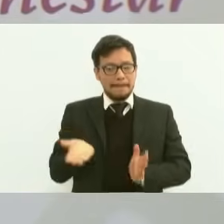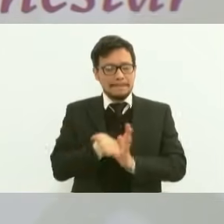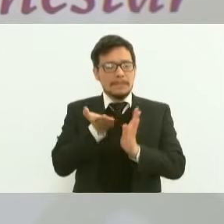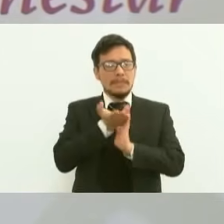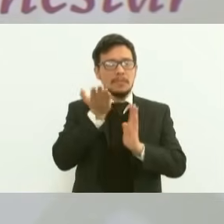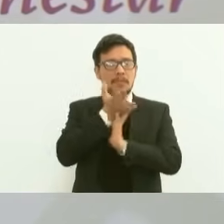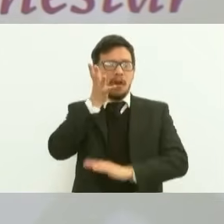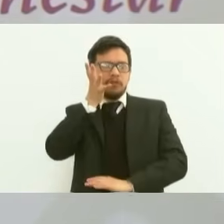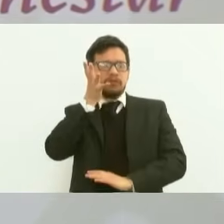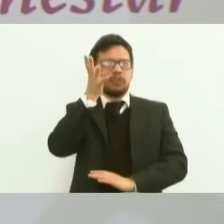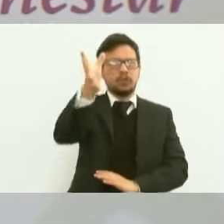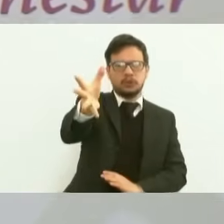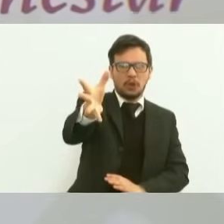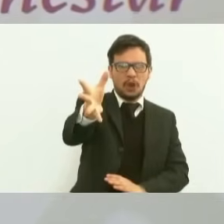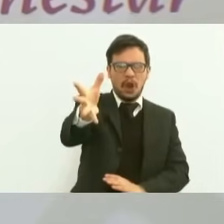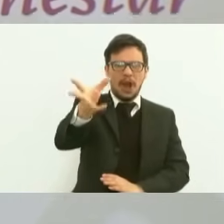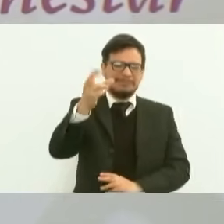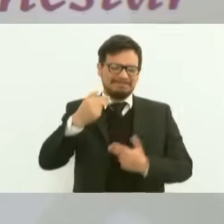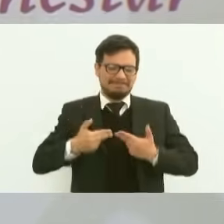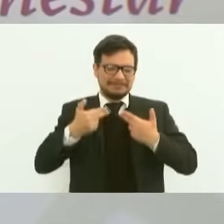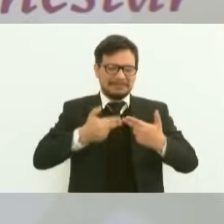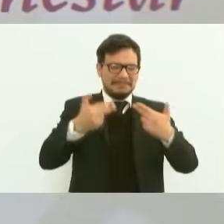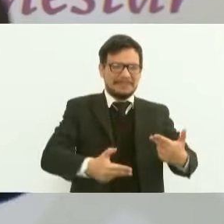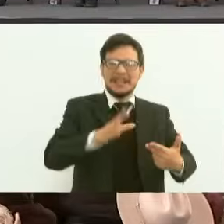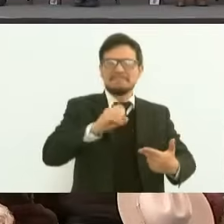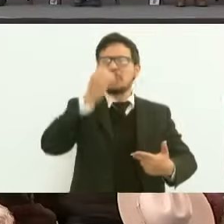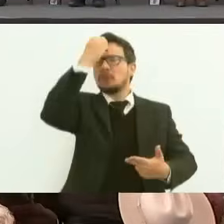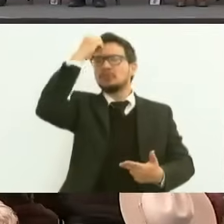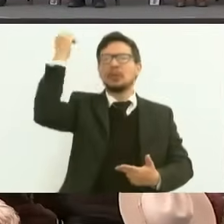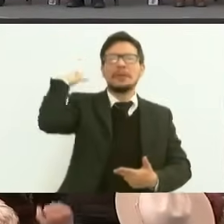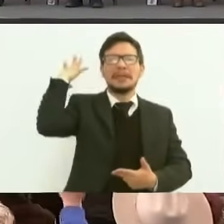un futuro inolvidable. ¡Que viva México!